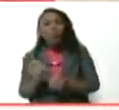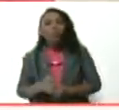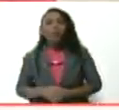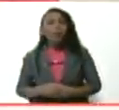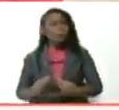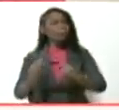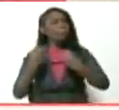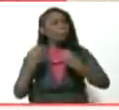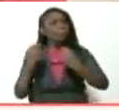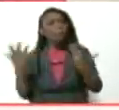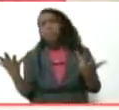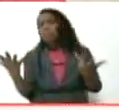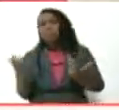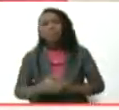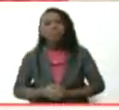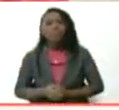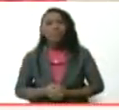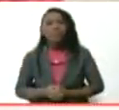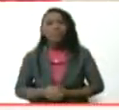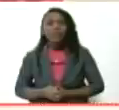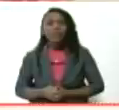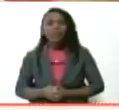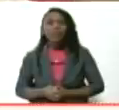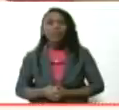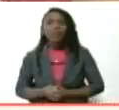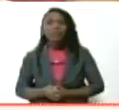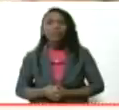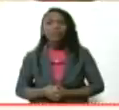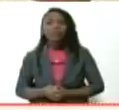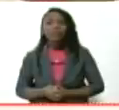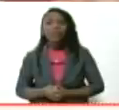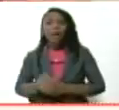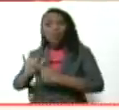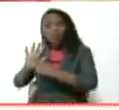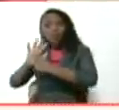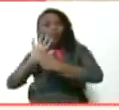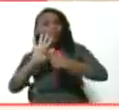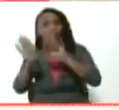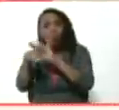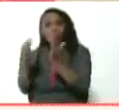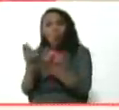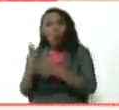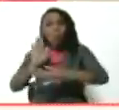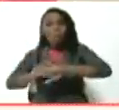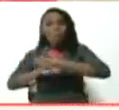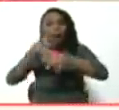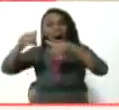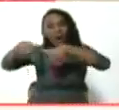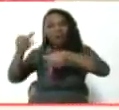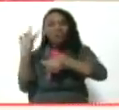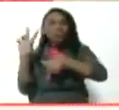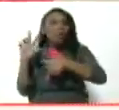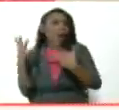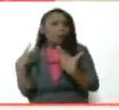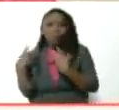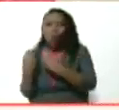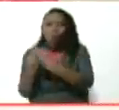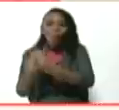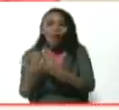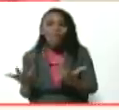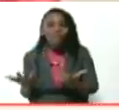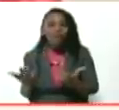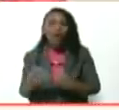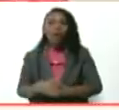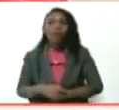para hacerle ver al mundo lo que está ocurriendo aquí en Venezuela, para acompañar